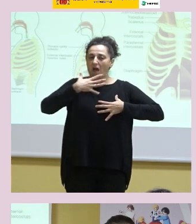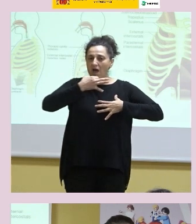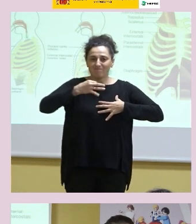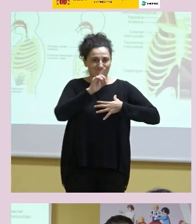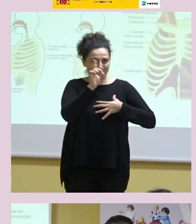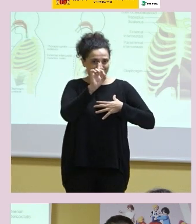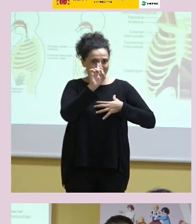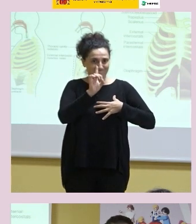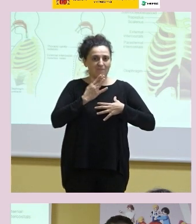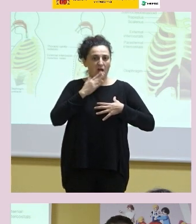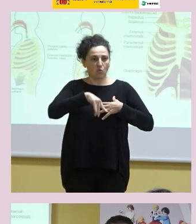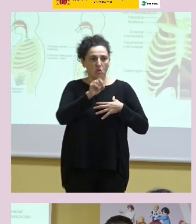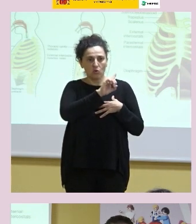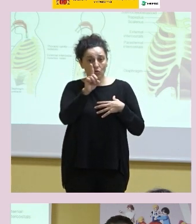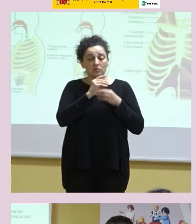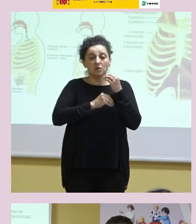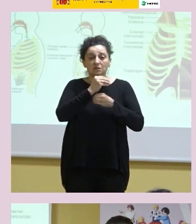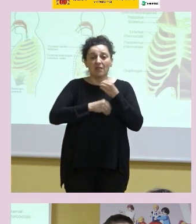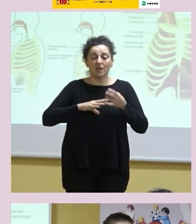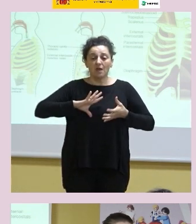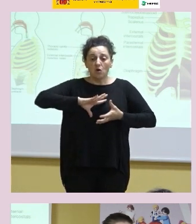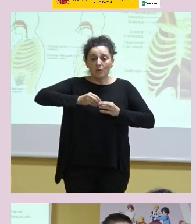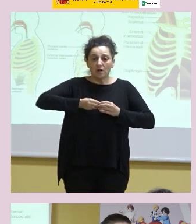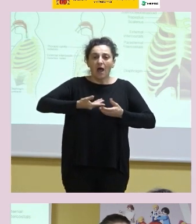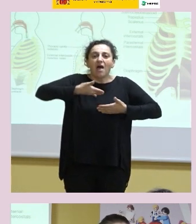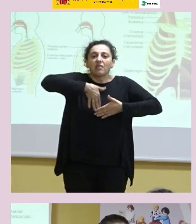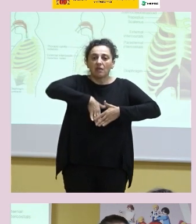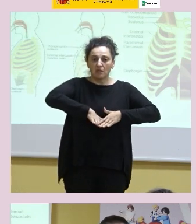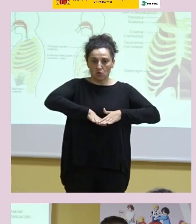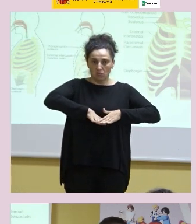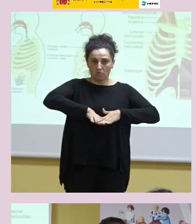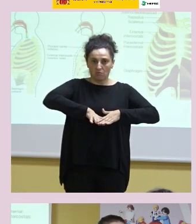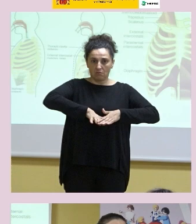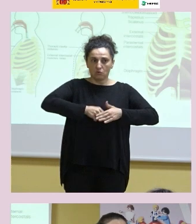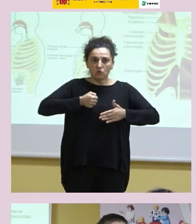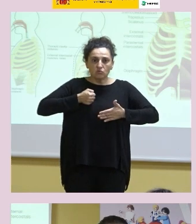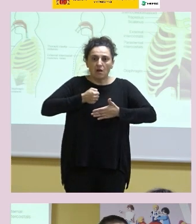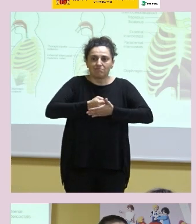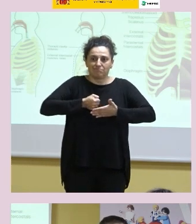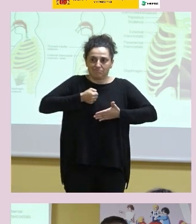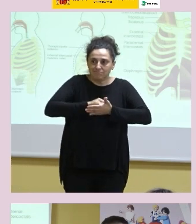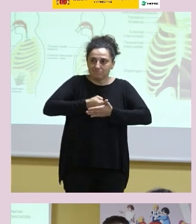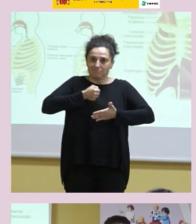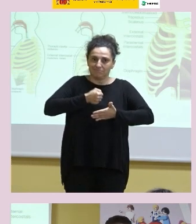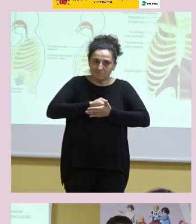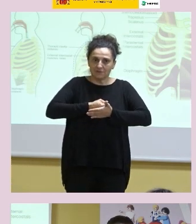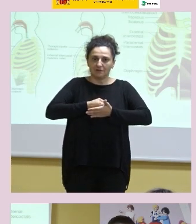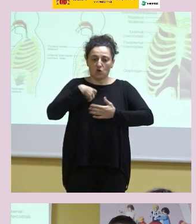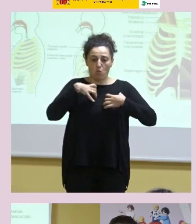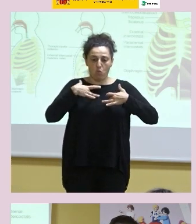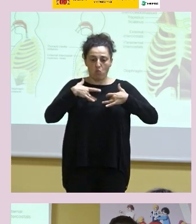produce es que las vísceras acompañan pero hacia adentro. Entonces ya es una resistencia a mayores que el pulmón tiene que